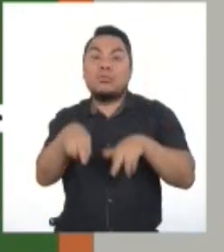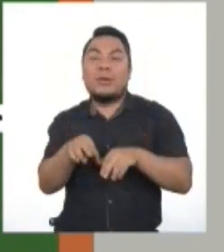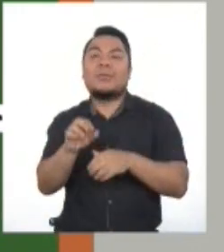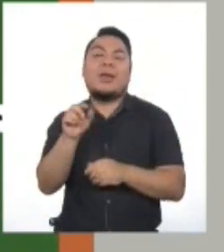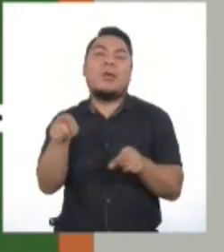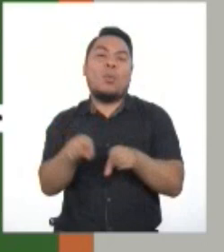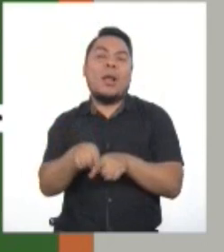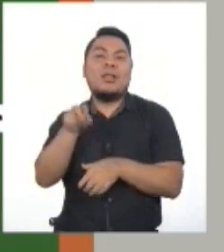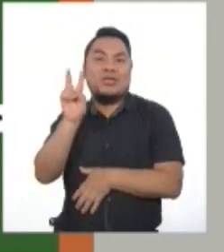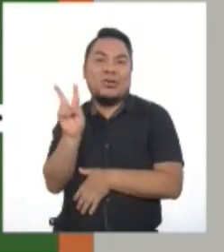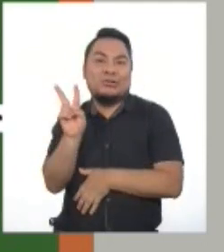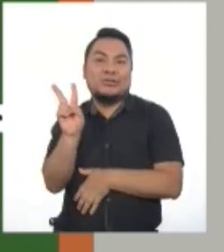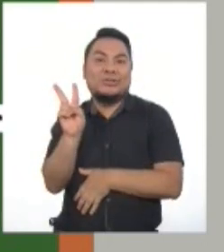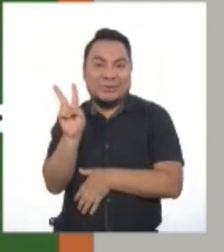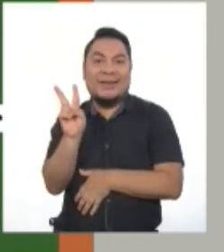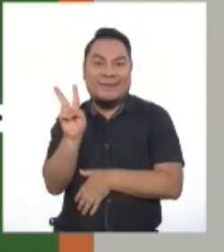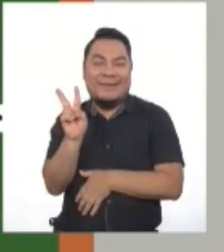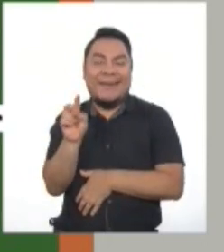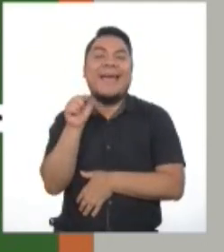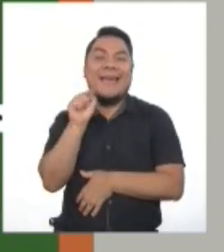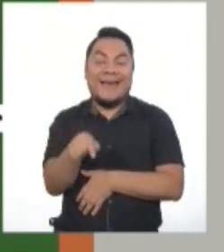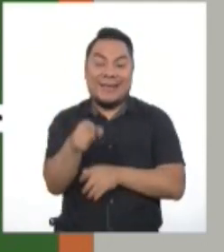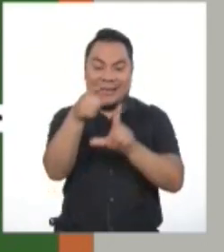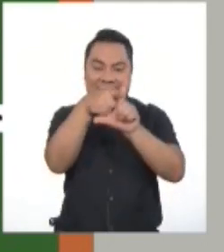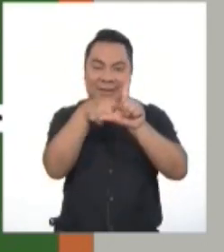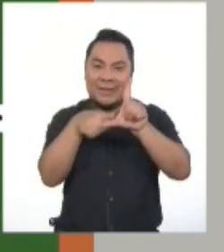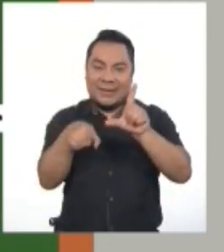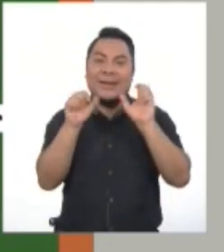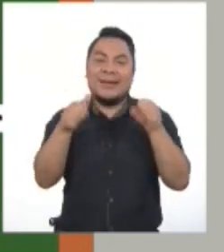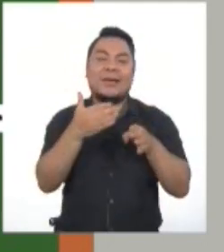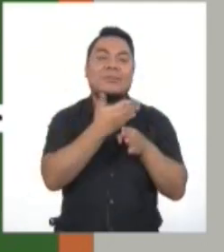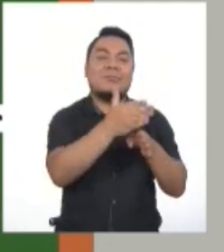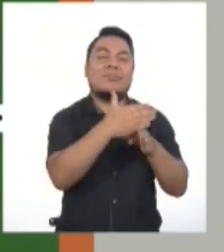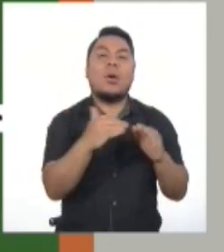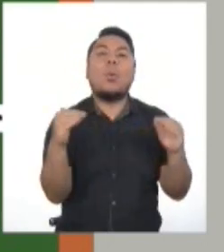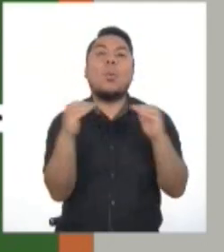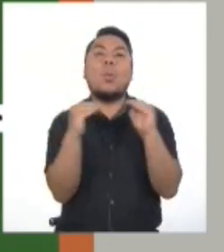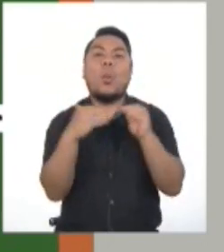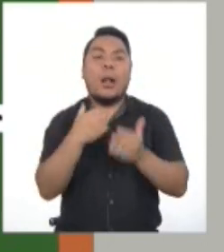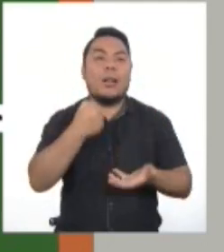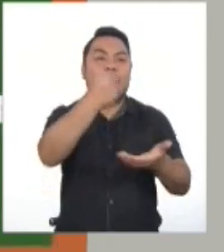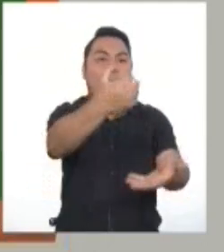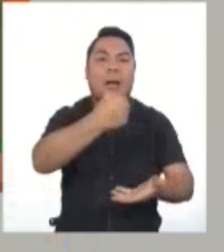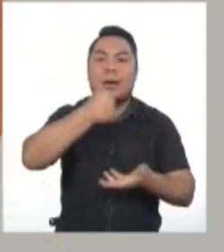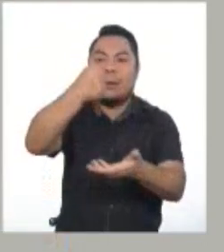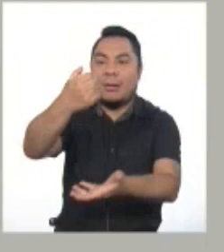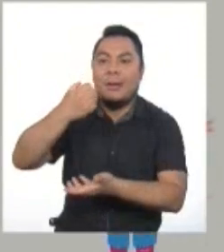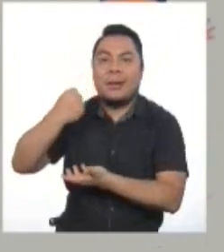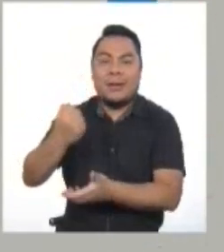2. Esto es una división por reparto en cantidades iguales.